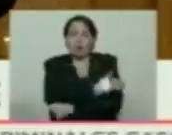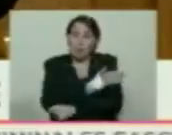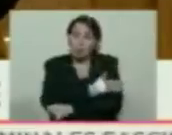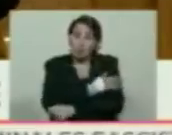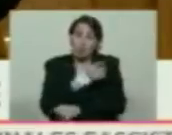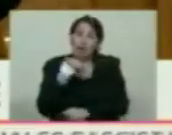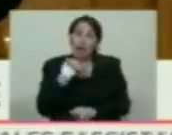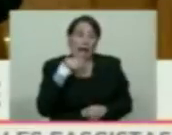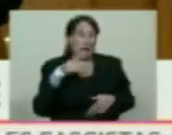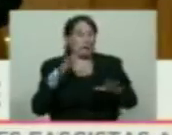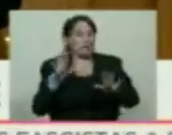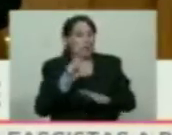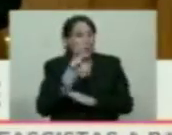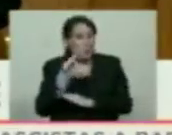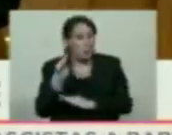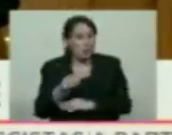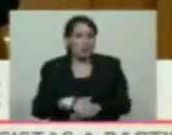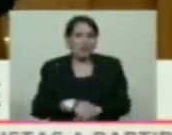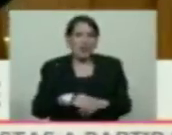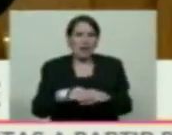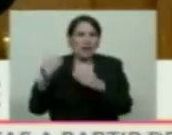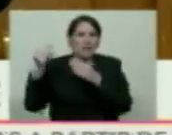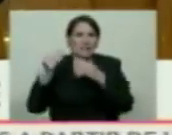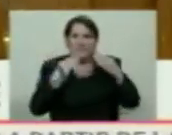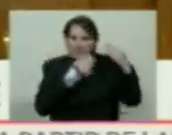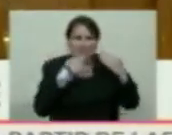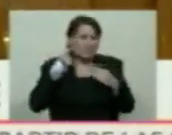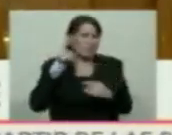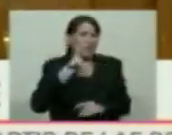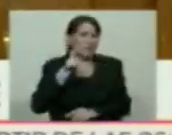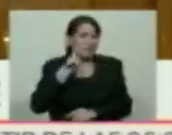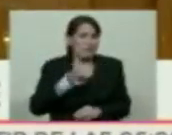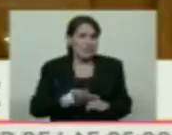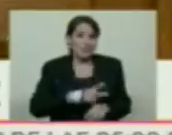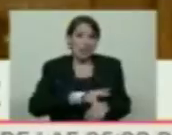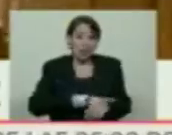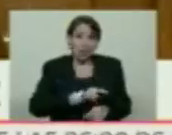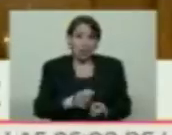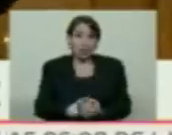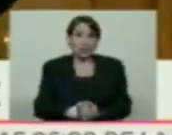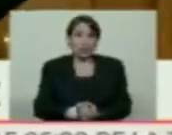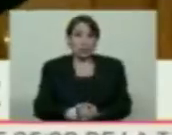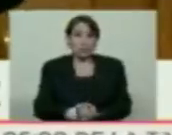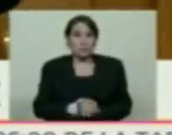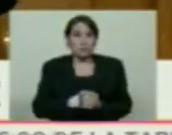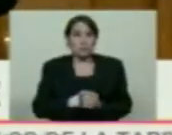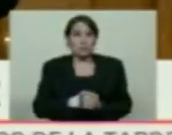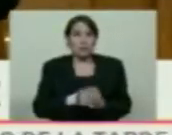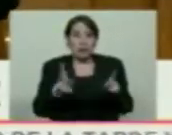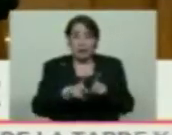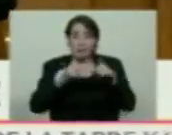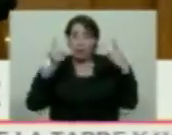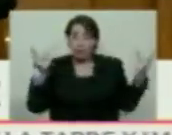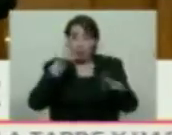Si lo replicó la patilla, ya es mucho más mentira. Si pasó por el Nacional y le metieron, eso es,